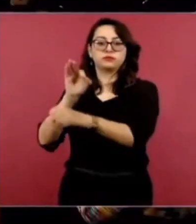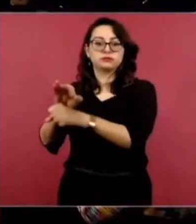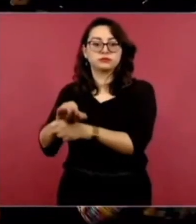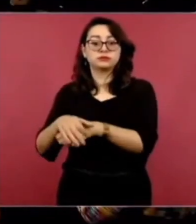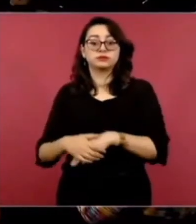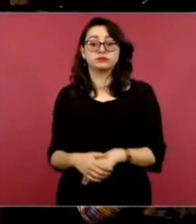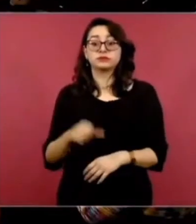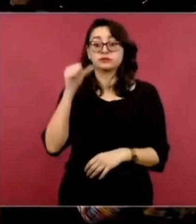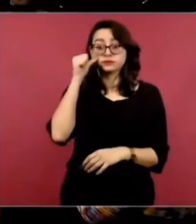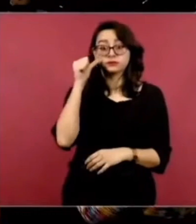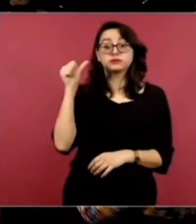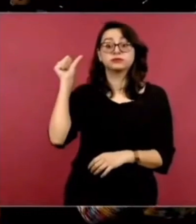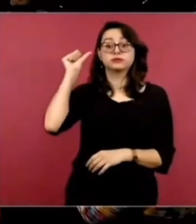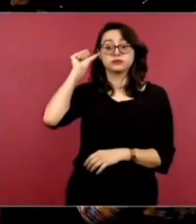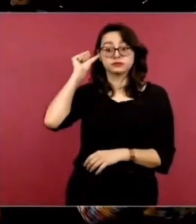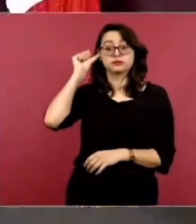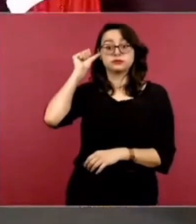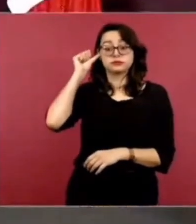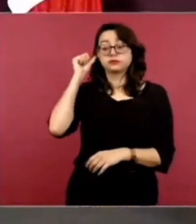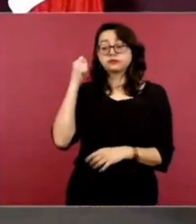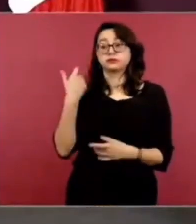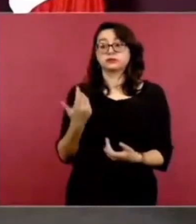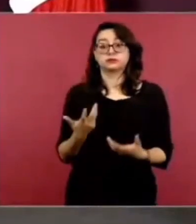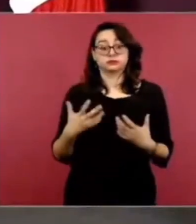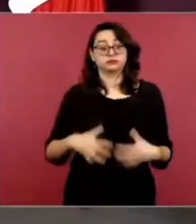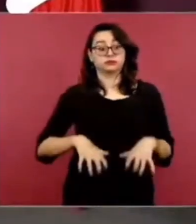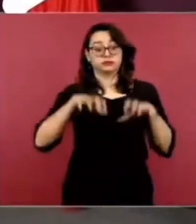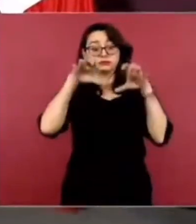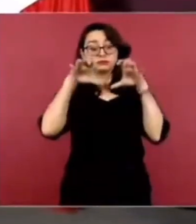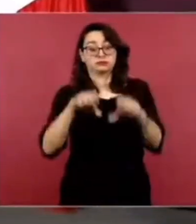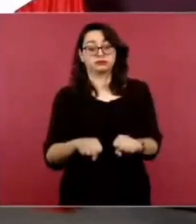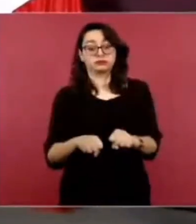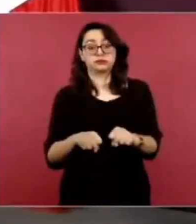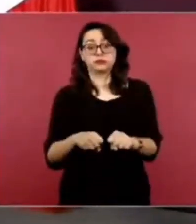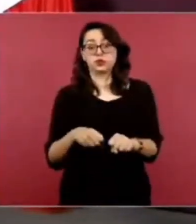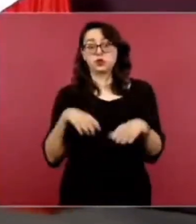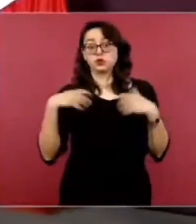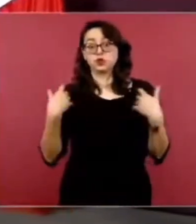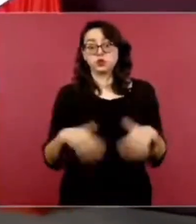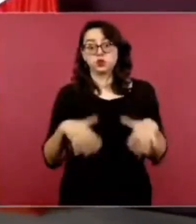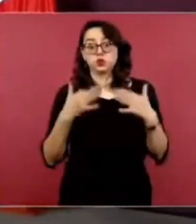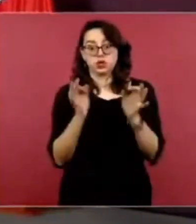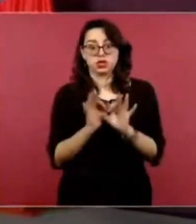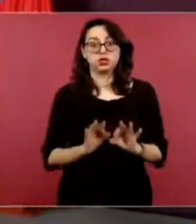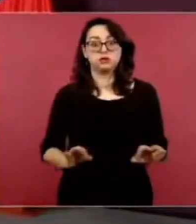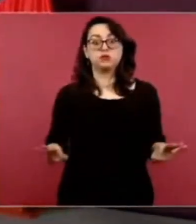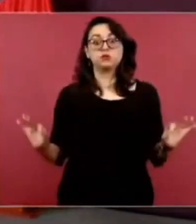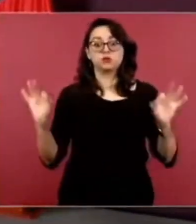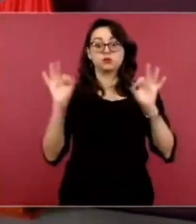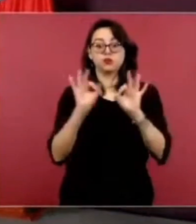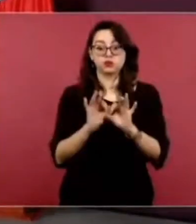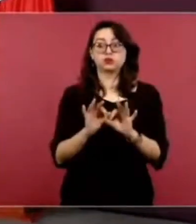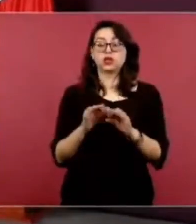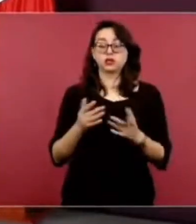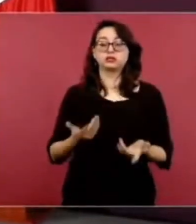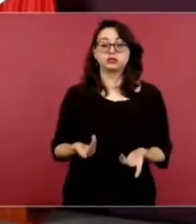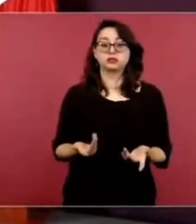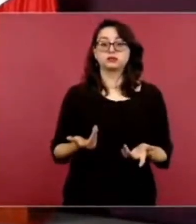una detención importante de delincuentes en